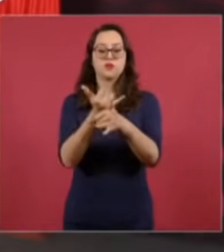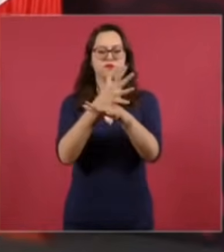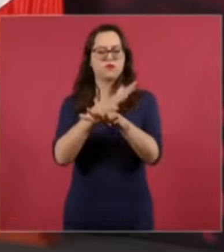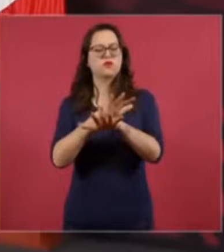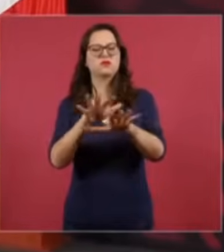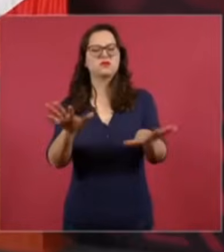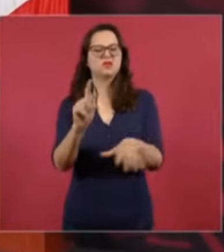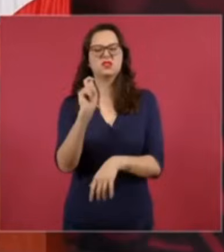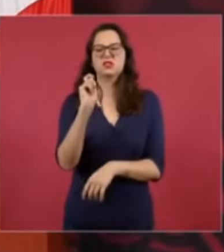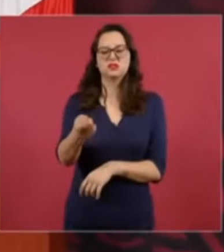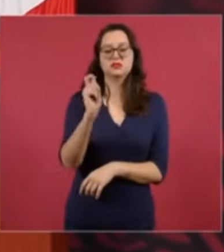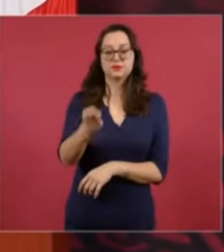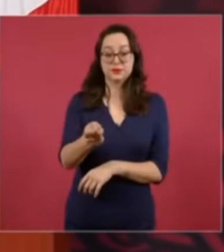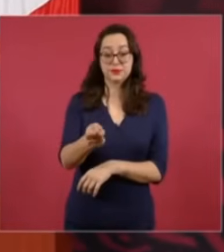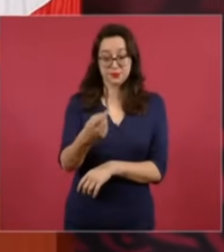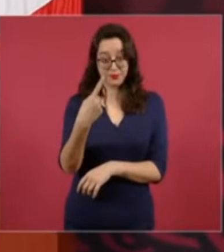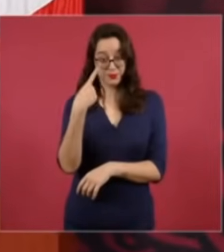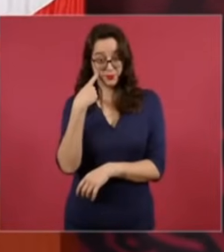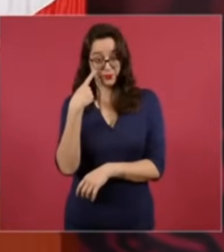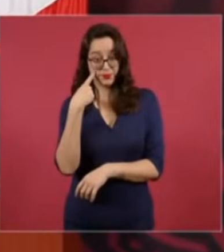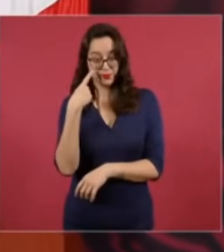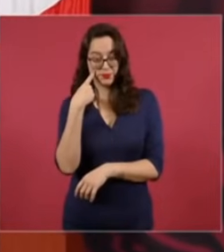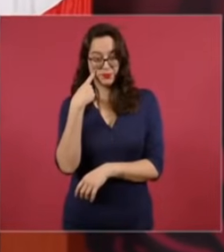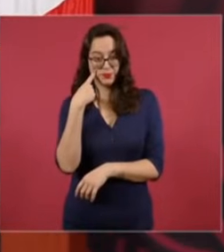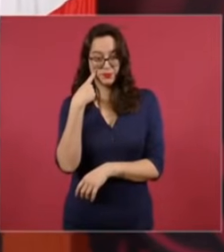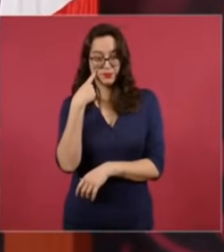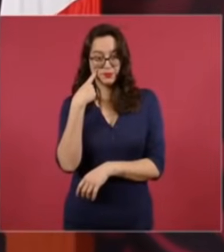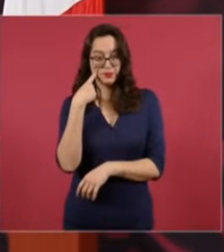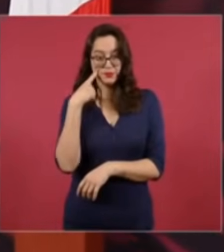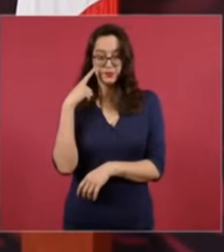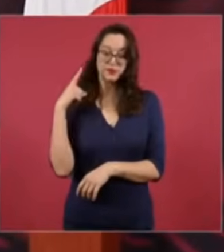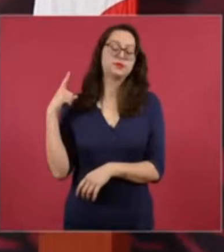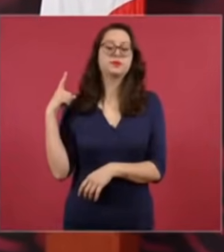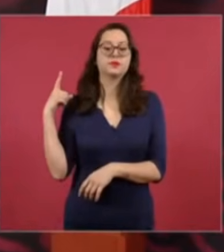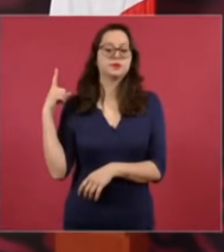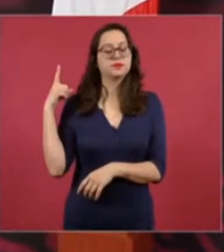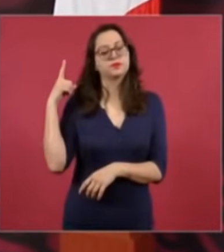que se sigue en Florida